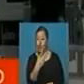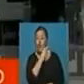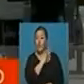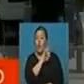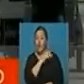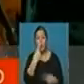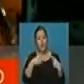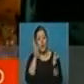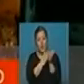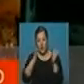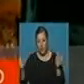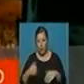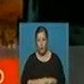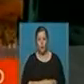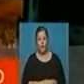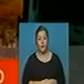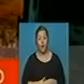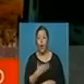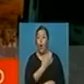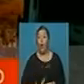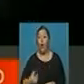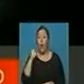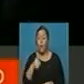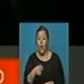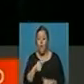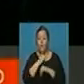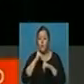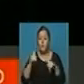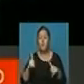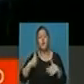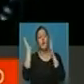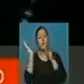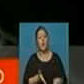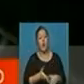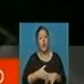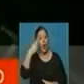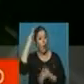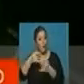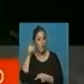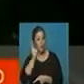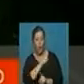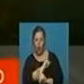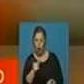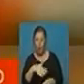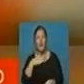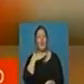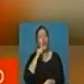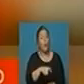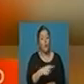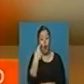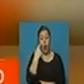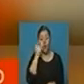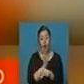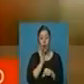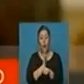en distintos periodos. En sus gobiernos fue promotor de ejecuciones extrajudiciales de presuntos delincuentes. Se lo conoce como